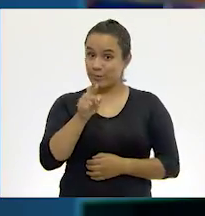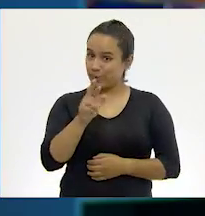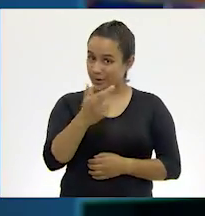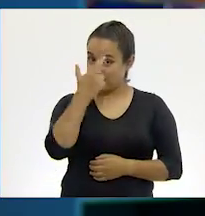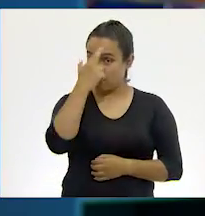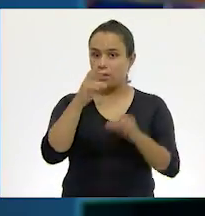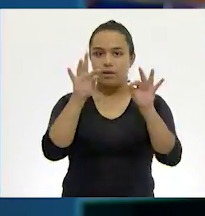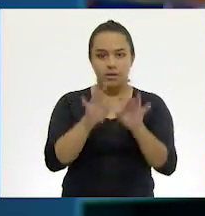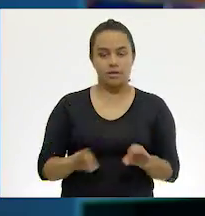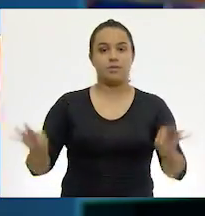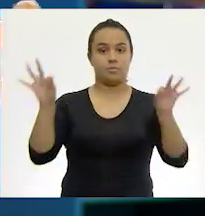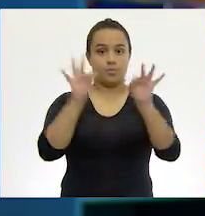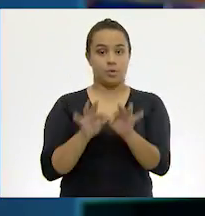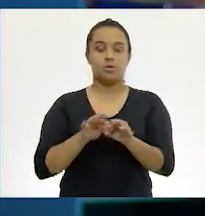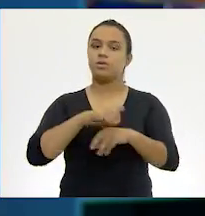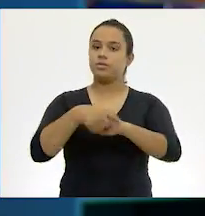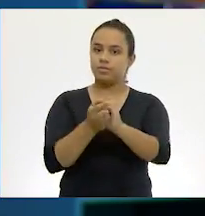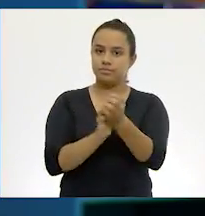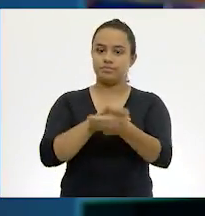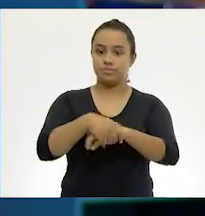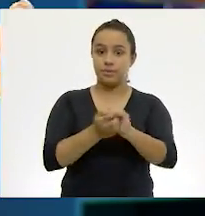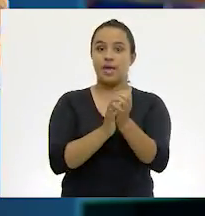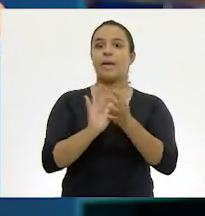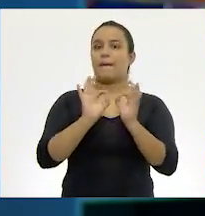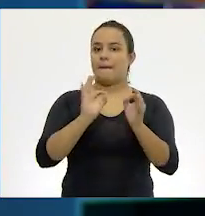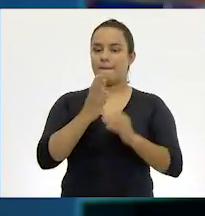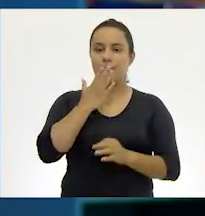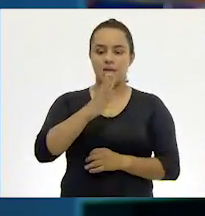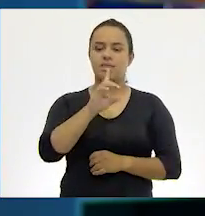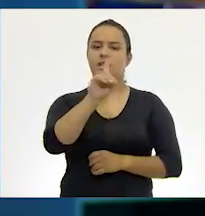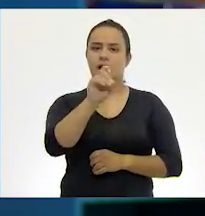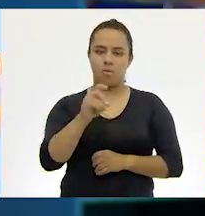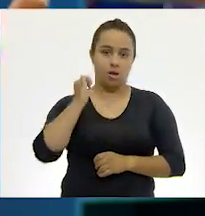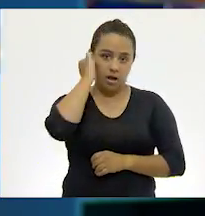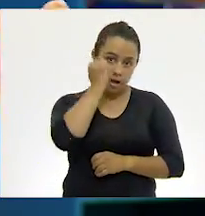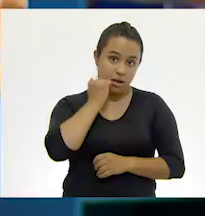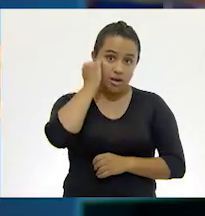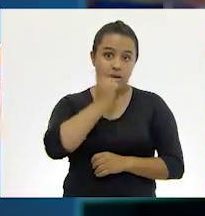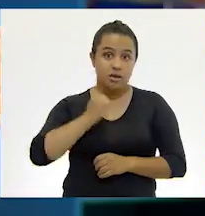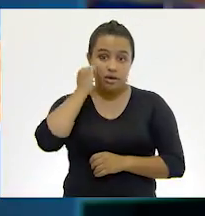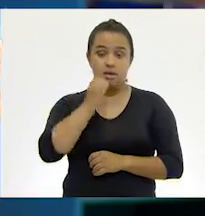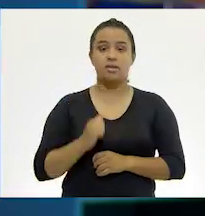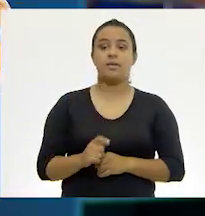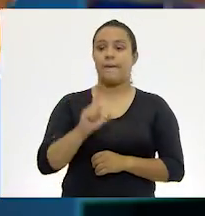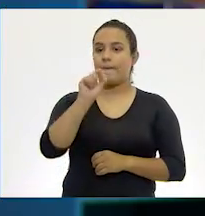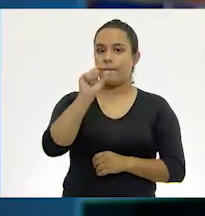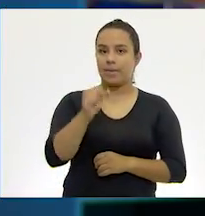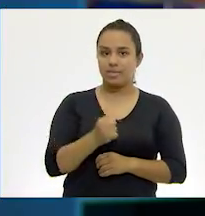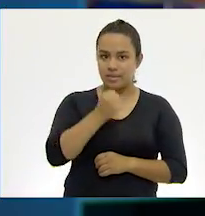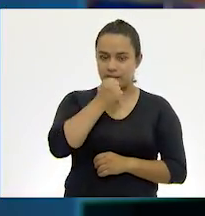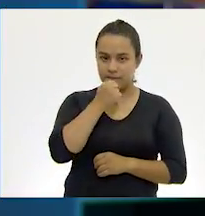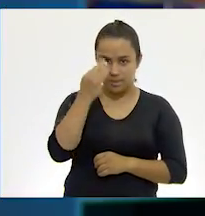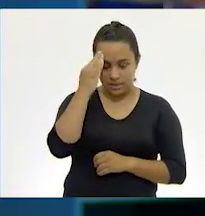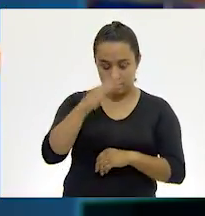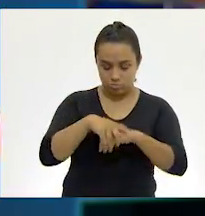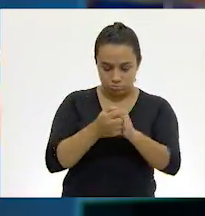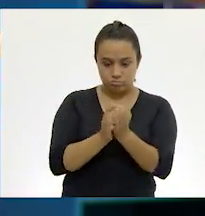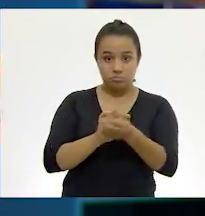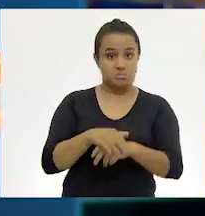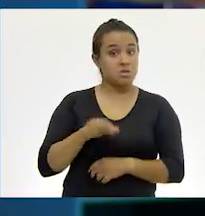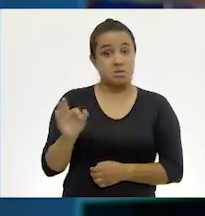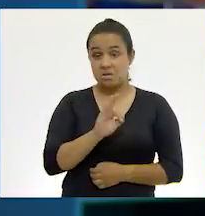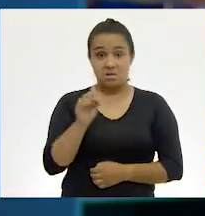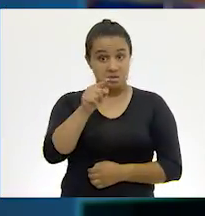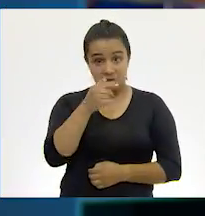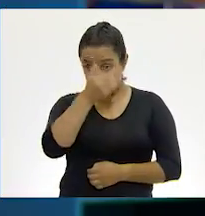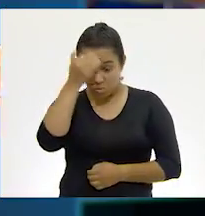Recuerda que es importante lavar muy bien tus manos con agua y con jabón durante 20 segundos. Si no